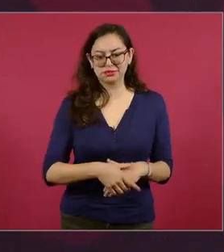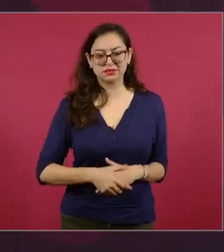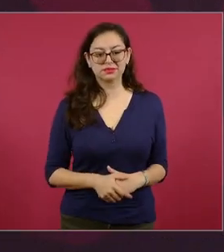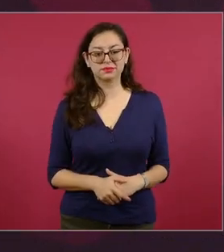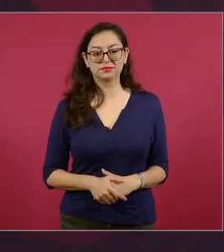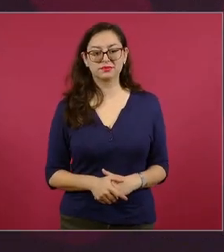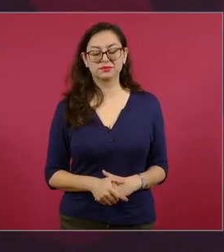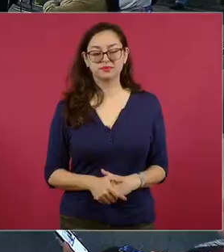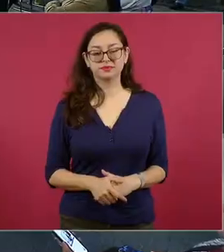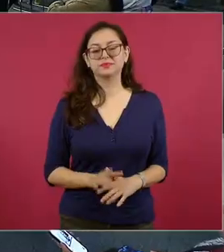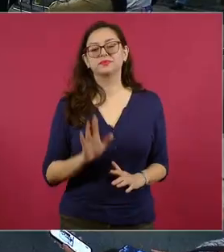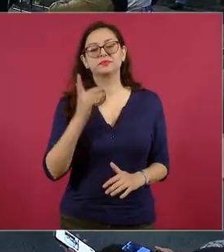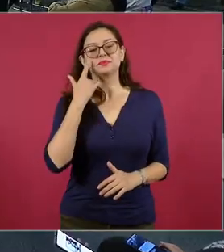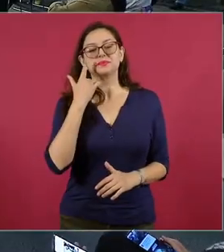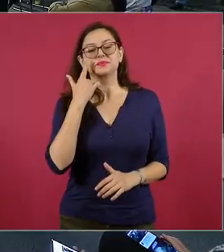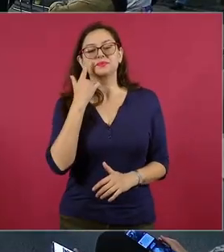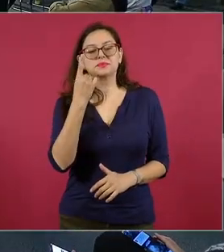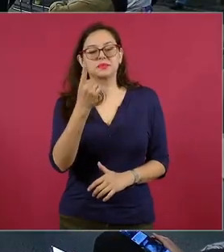un dato.